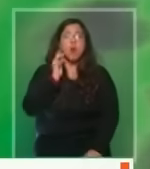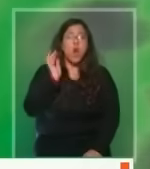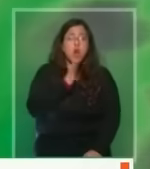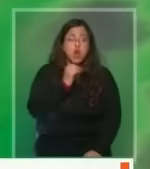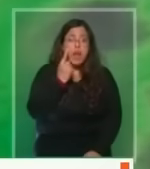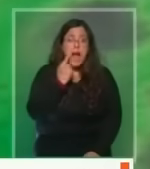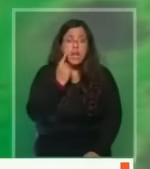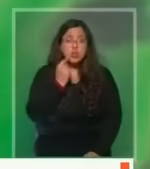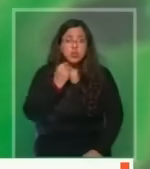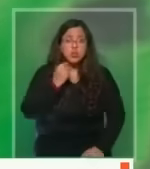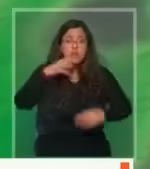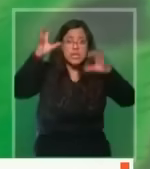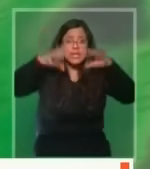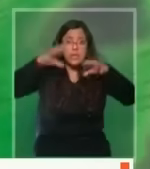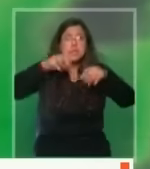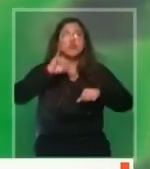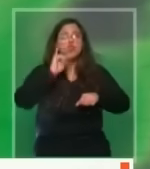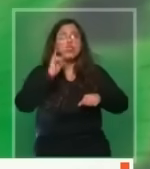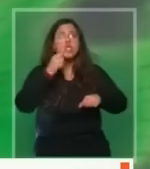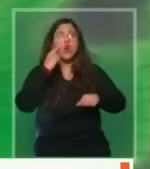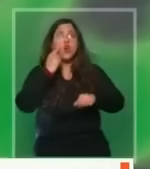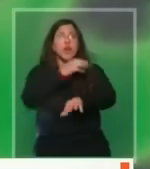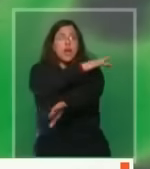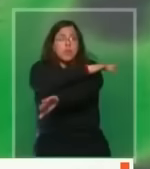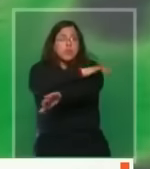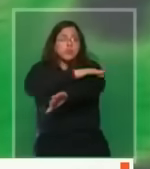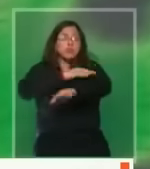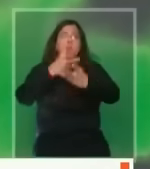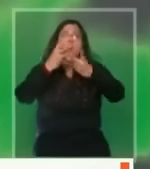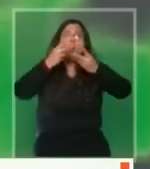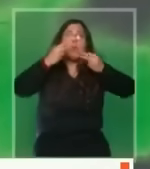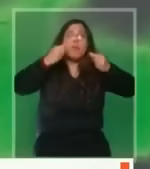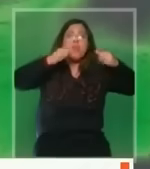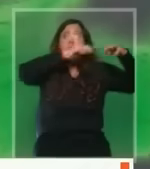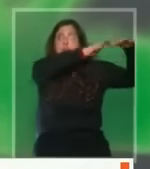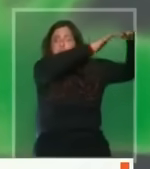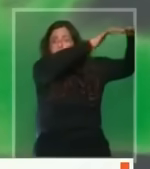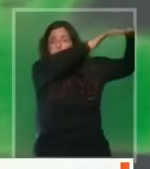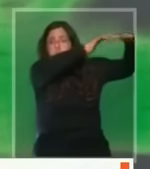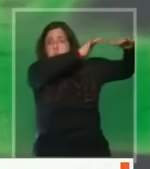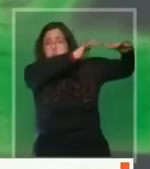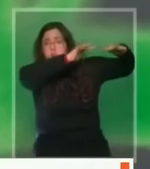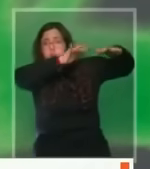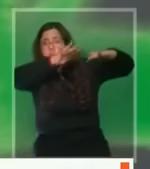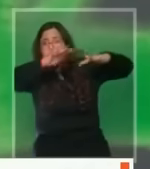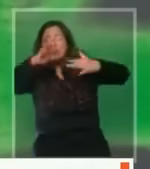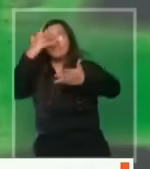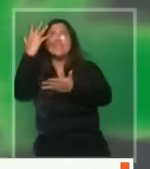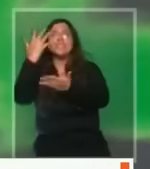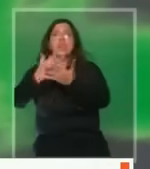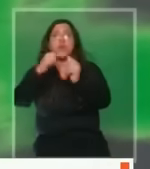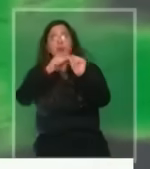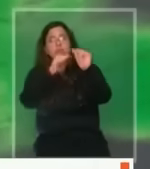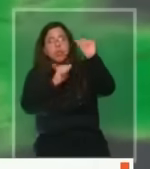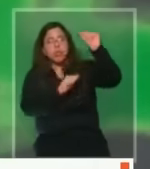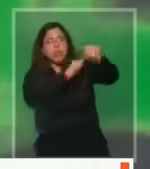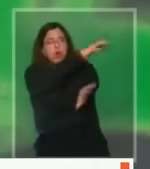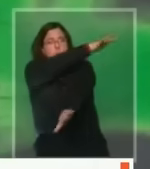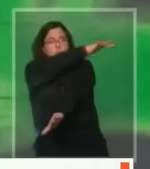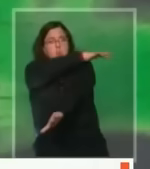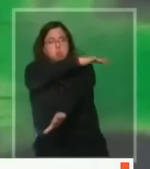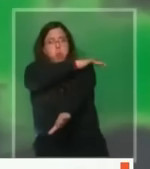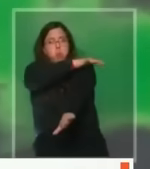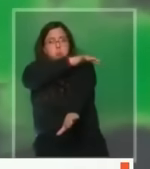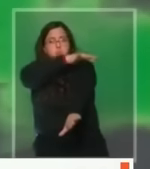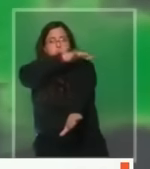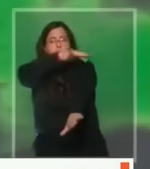poder precipitable. Recordemos que un río atmosférico es humedad que viaja en niveles altos de la atmósfera sobre 5.000 metros de altura, se encuentra con el tope de la troposfera y